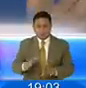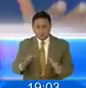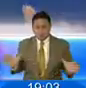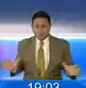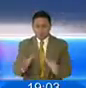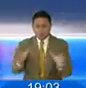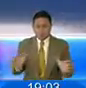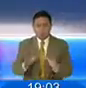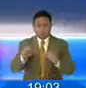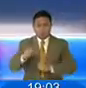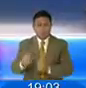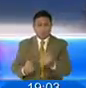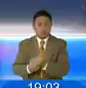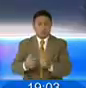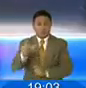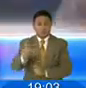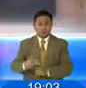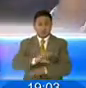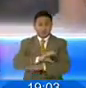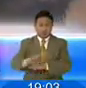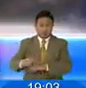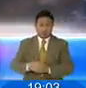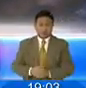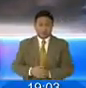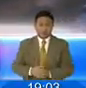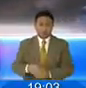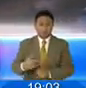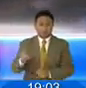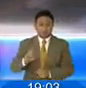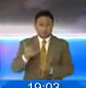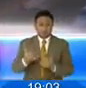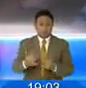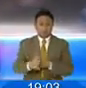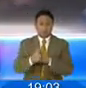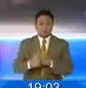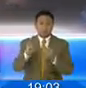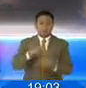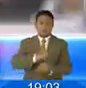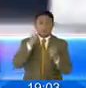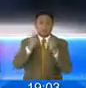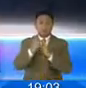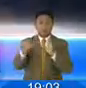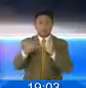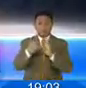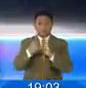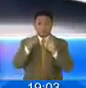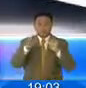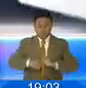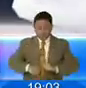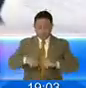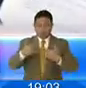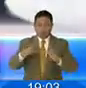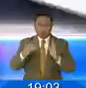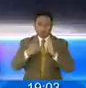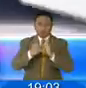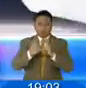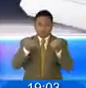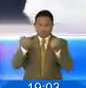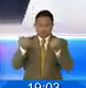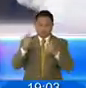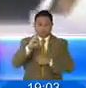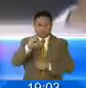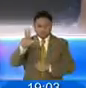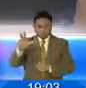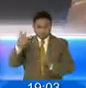en apoyar al campesino. Necesitamos urgente una reforma tributaria que racionalice estos